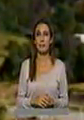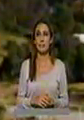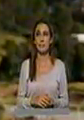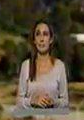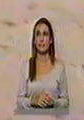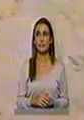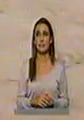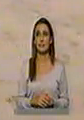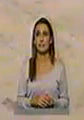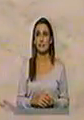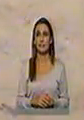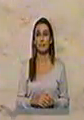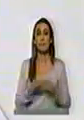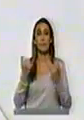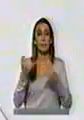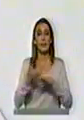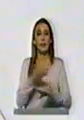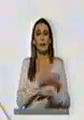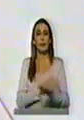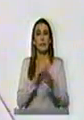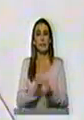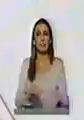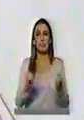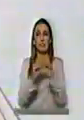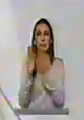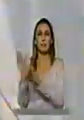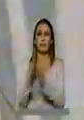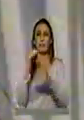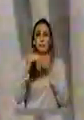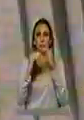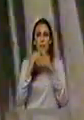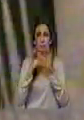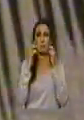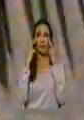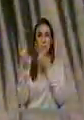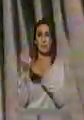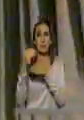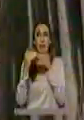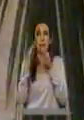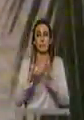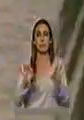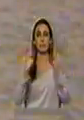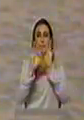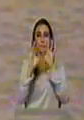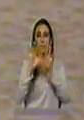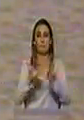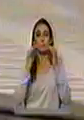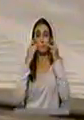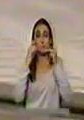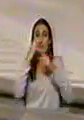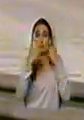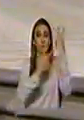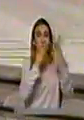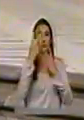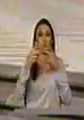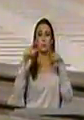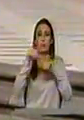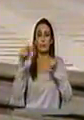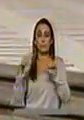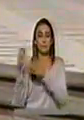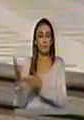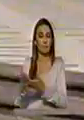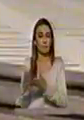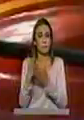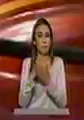Las fechas festivas permiten generar importantes ingresos económicos al sector turístico interno. El Ecuador, por su gran variedad de destinos turísticos, permite tener